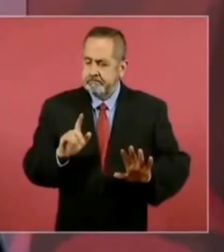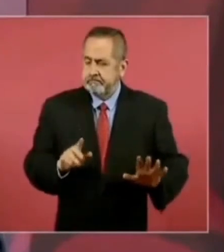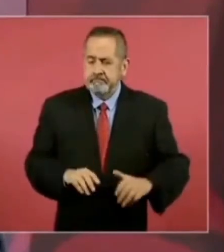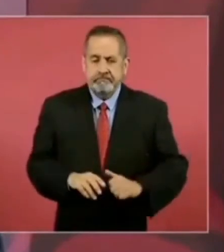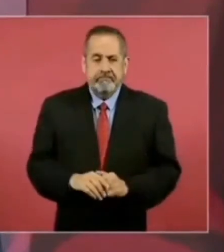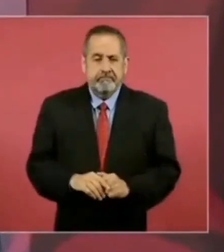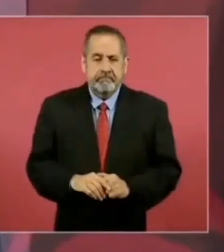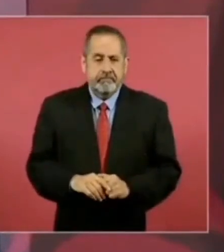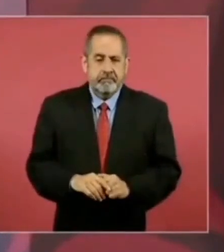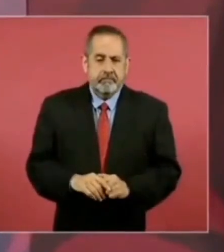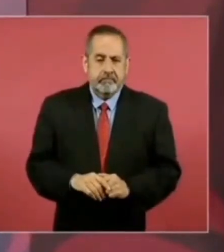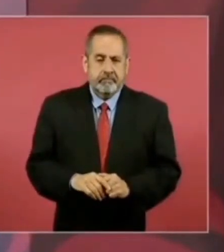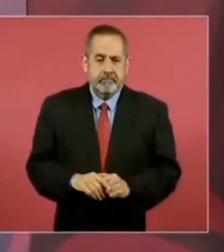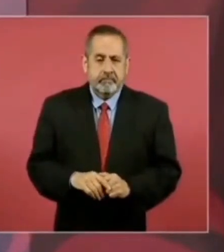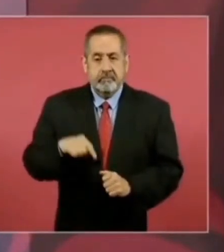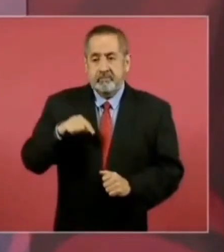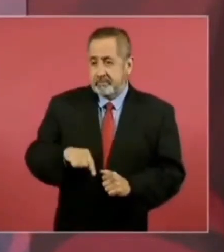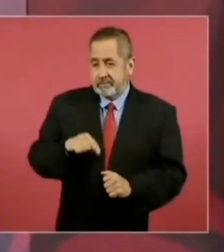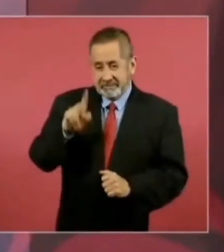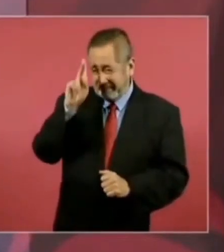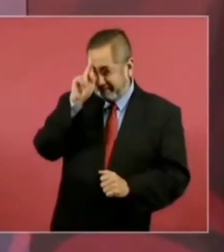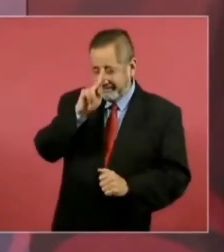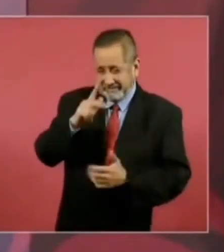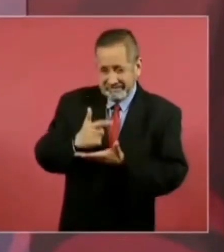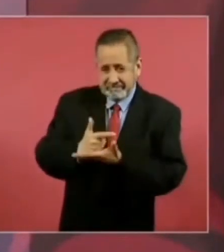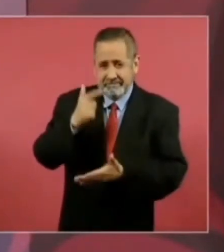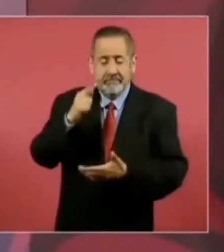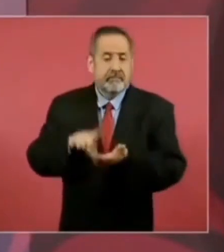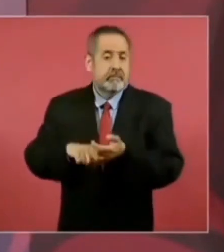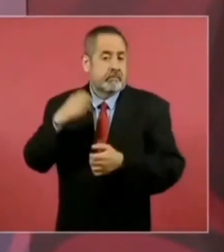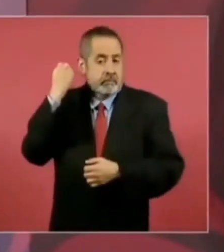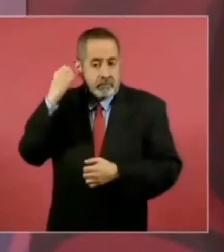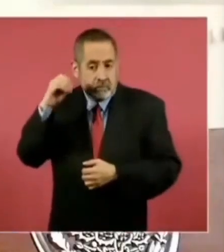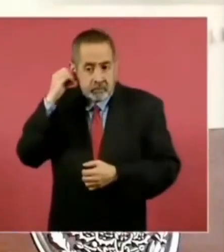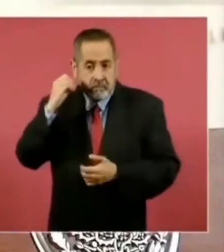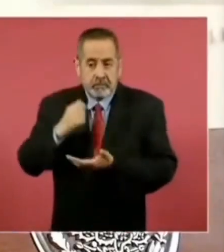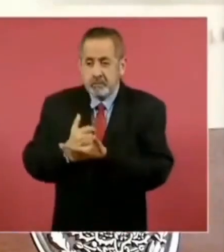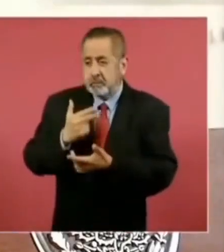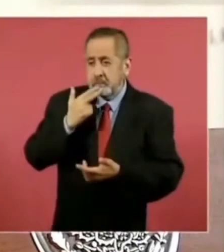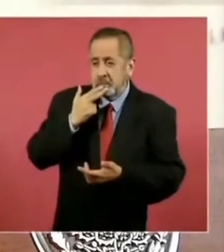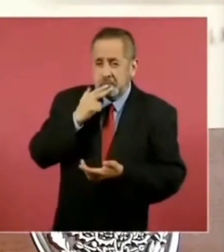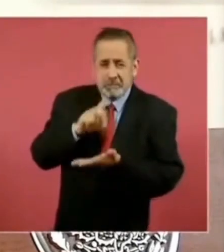O sea, no hay consumo de droga en Oaxaca, no hay consumo de droga